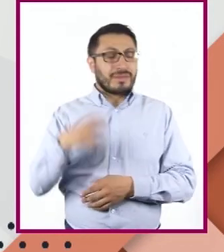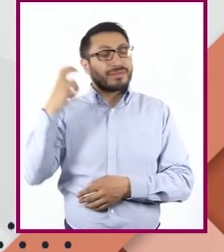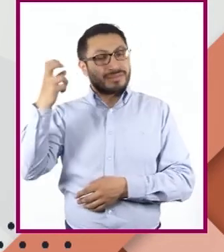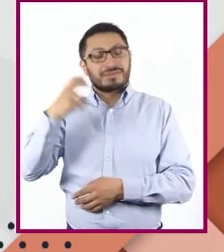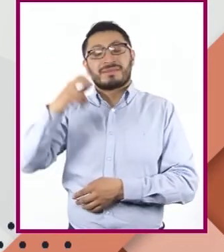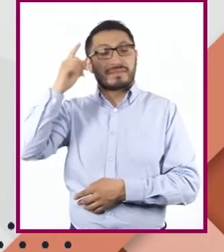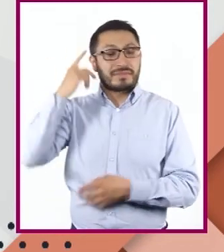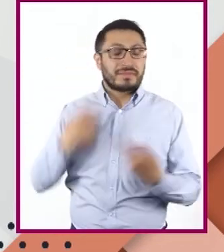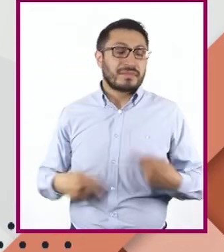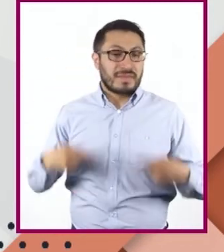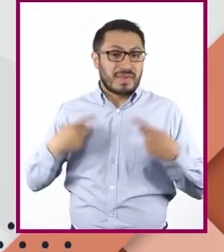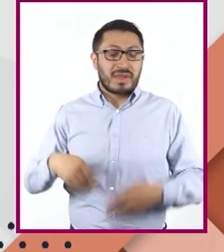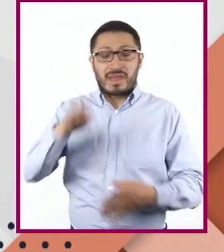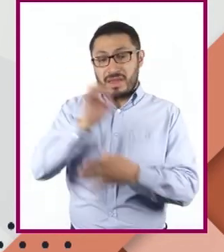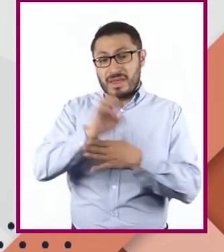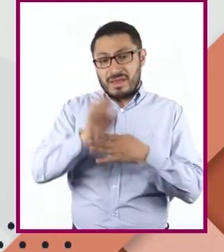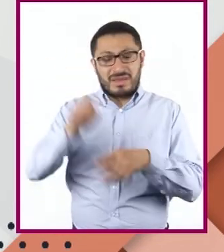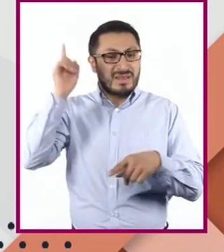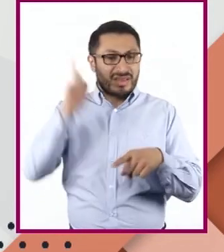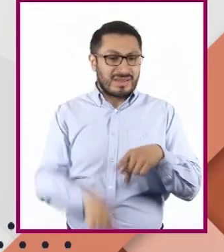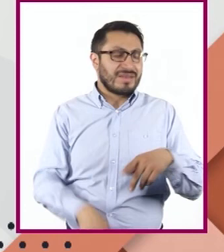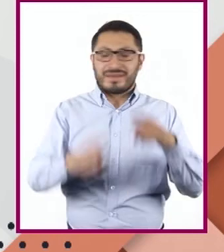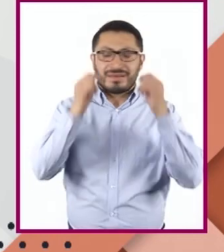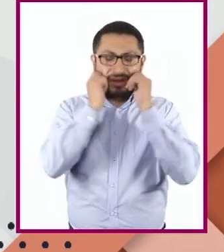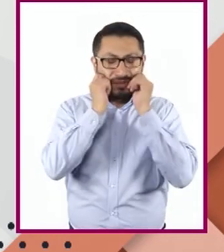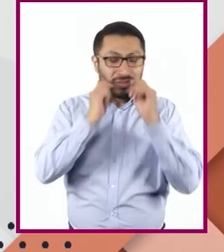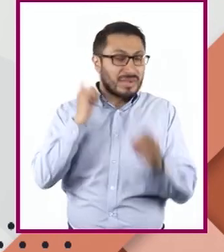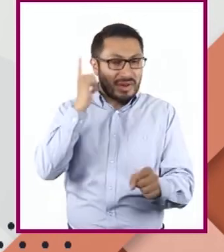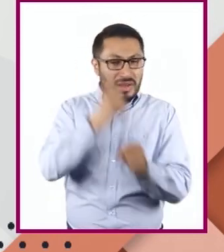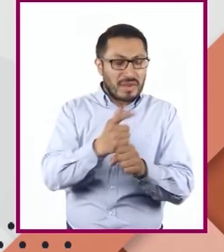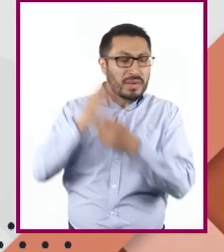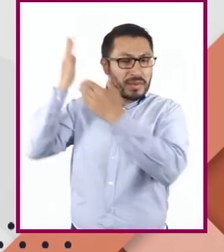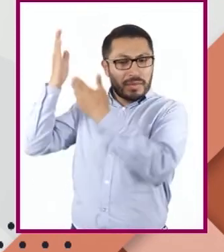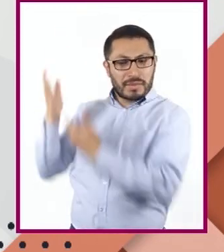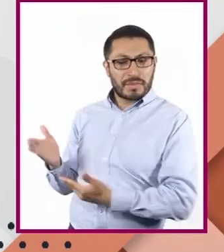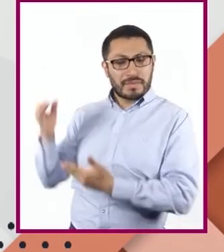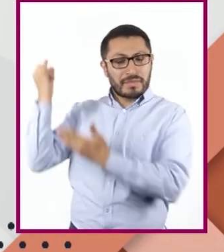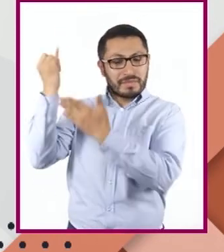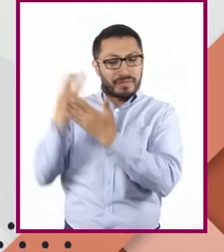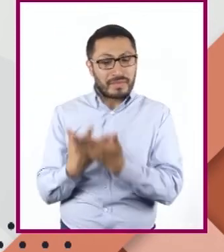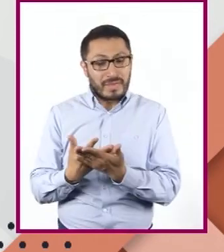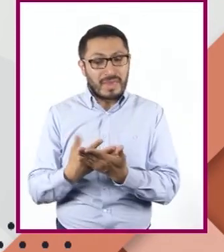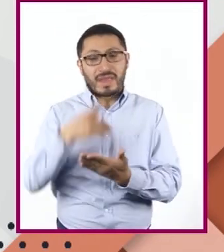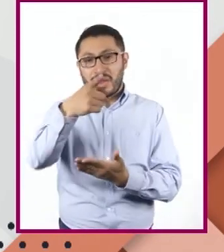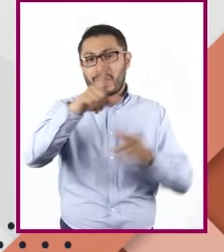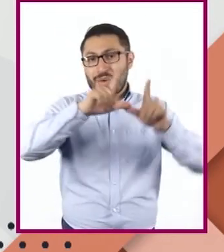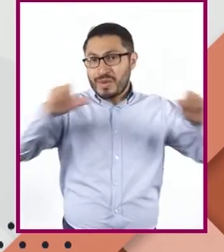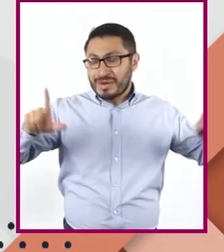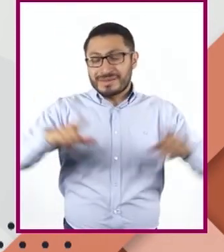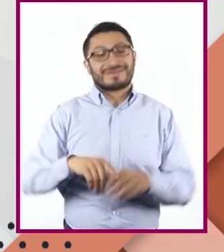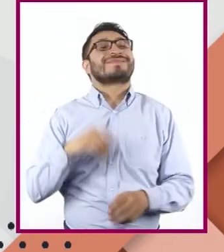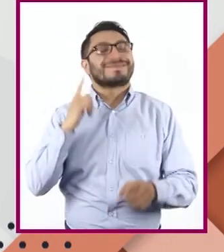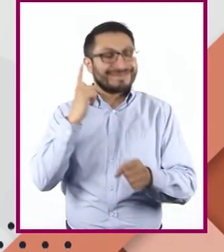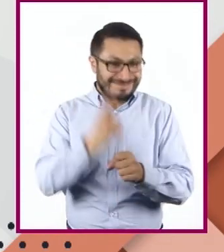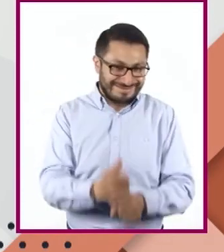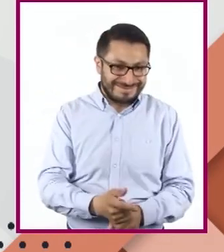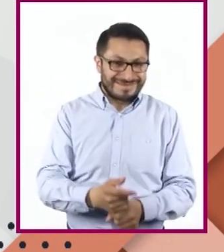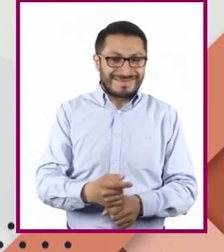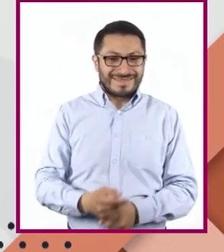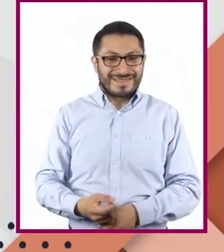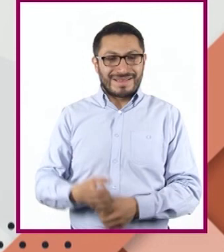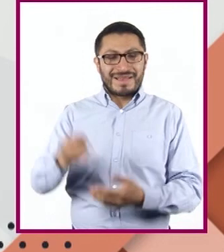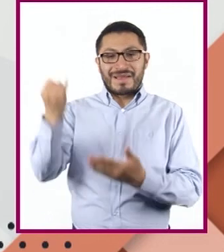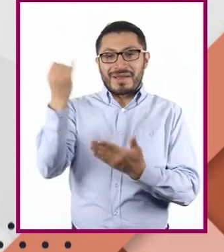Entonces, podemos quitarlas sin problema para descubrir la imagen. ¿Están listos? ¿Adivinaron de qué imagen